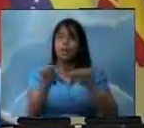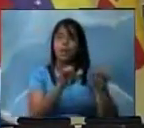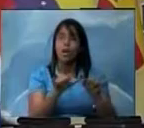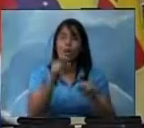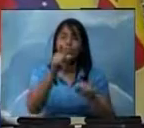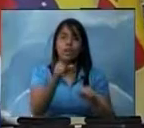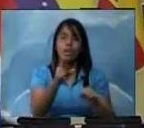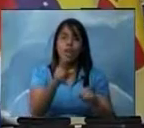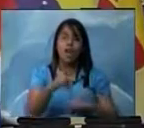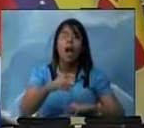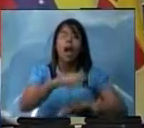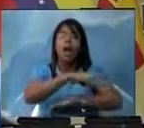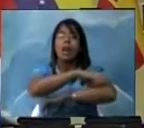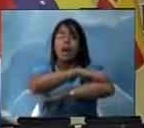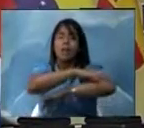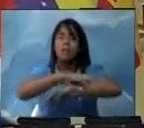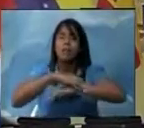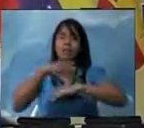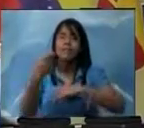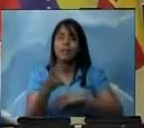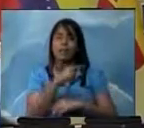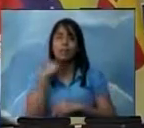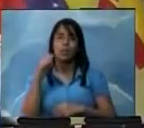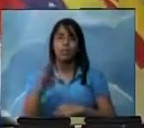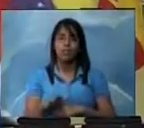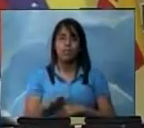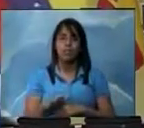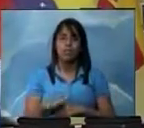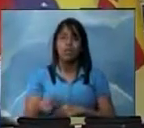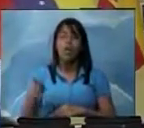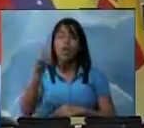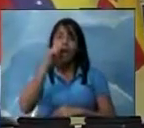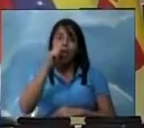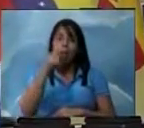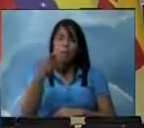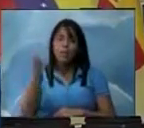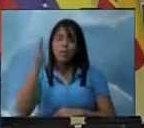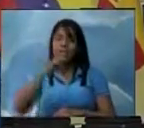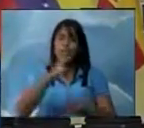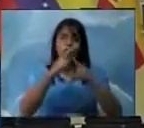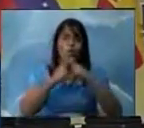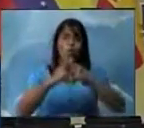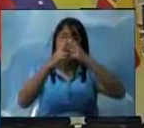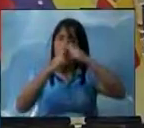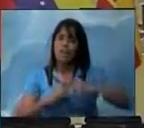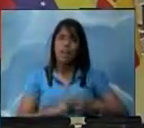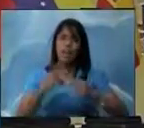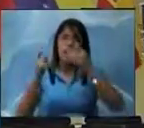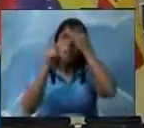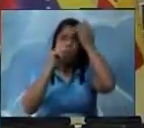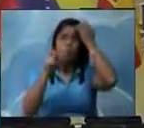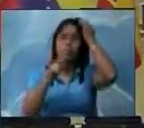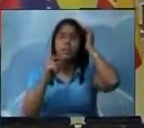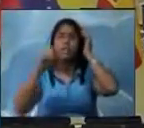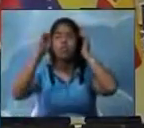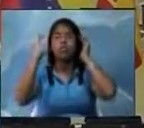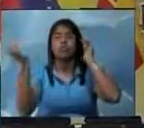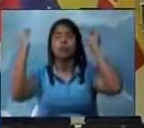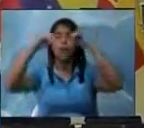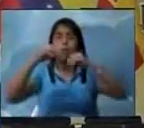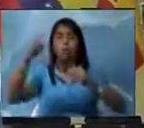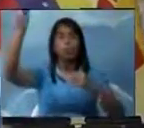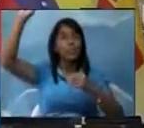semejante a las bestias que perecen. El hombre que está en honra, el hombre a quien Dios ha puesto